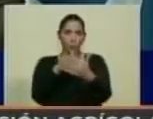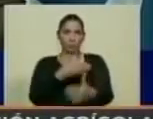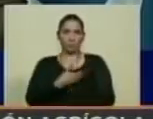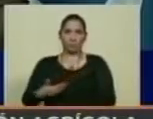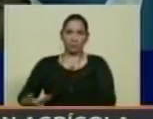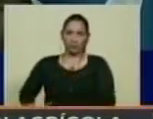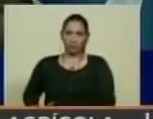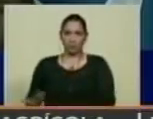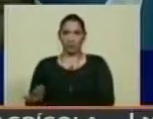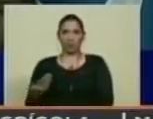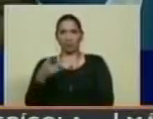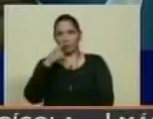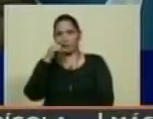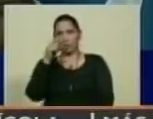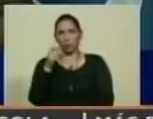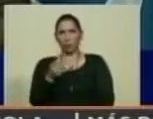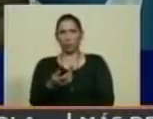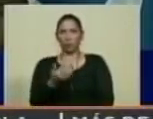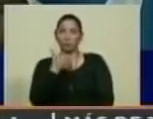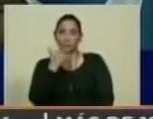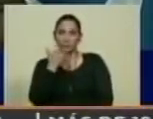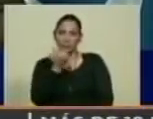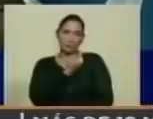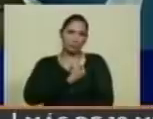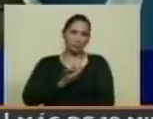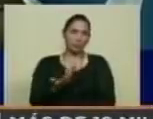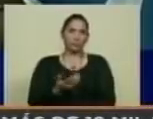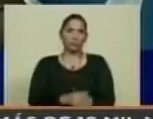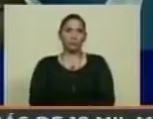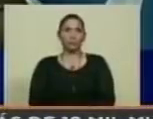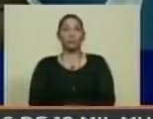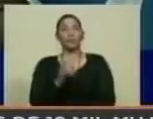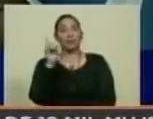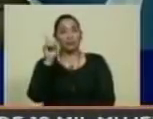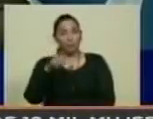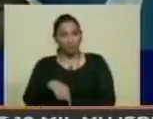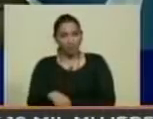Quiero destacar igualmente que se encontraron allí